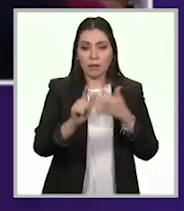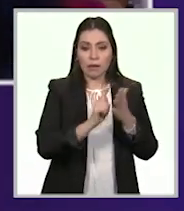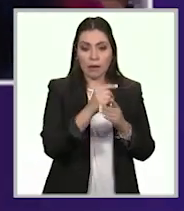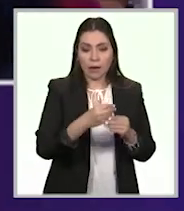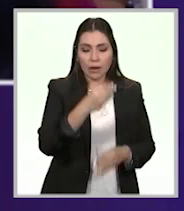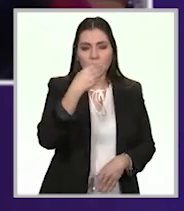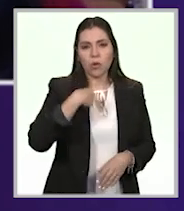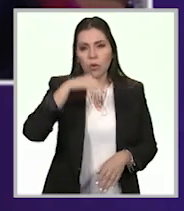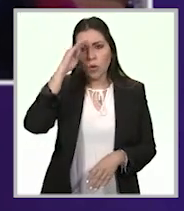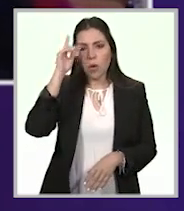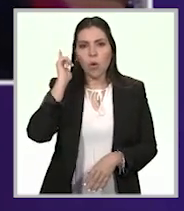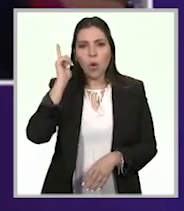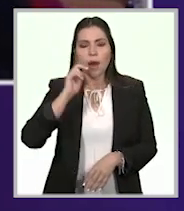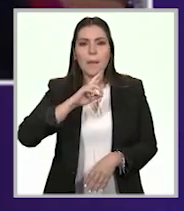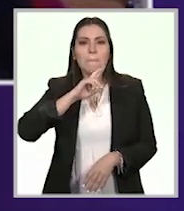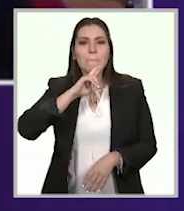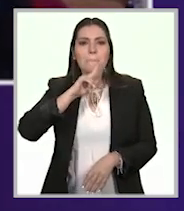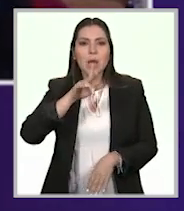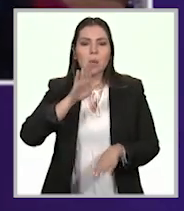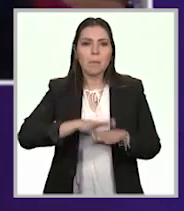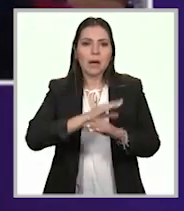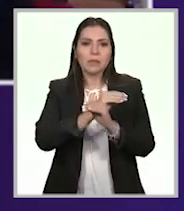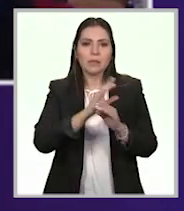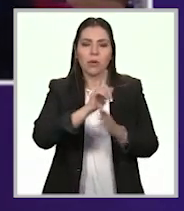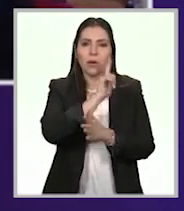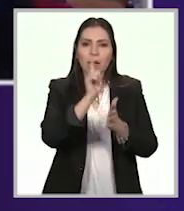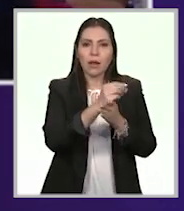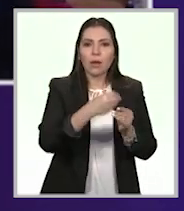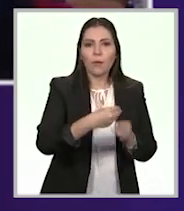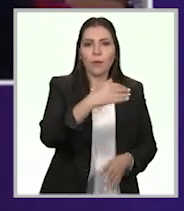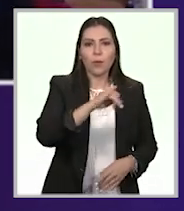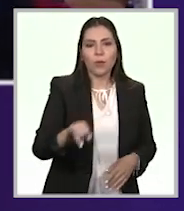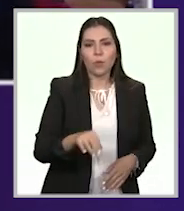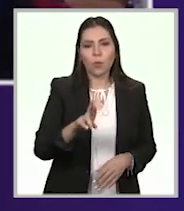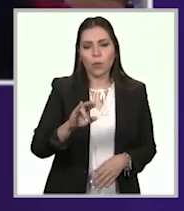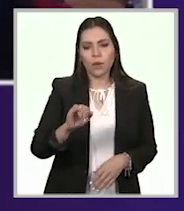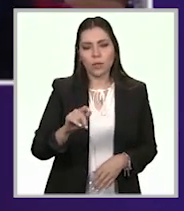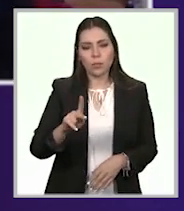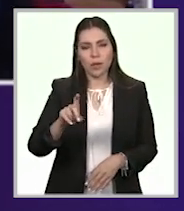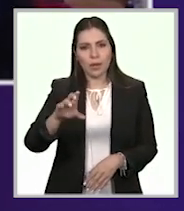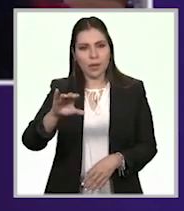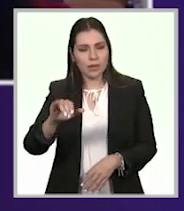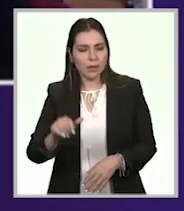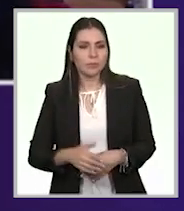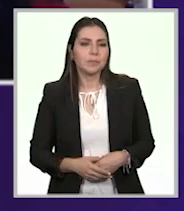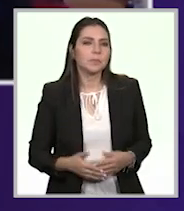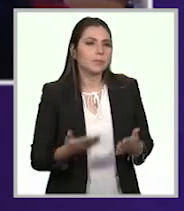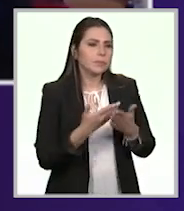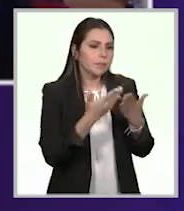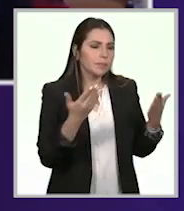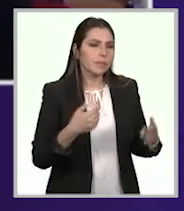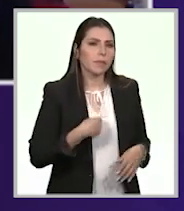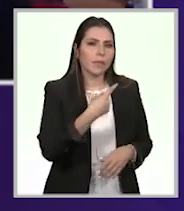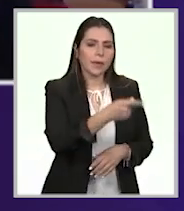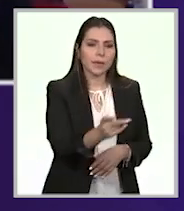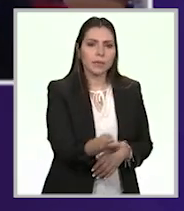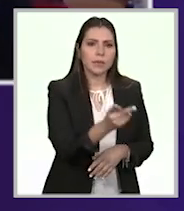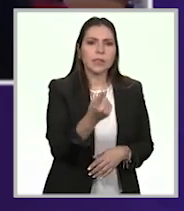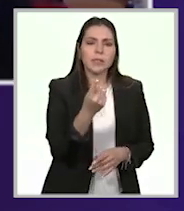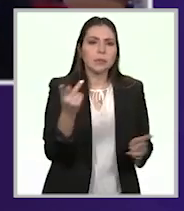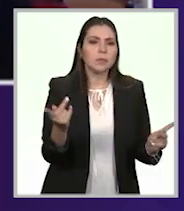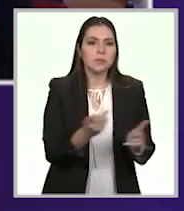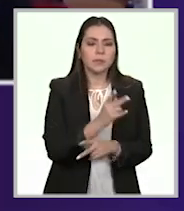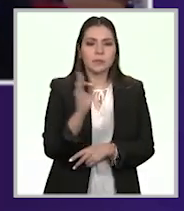mejores jurisprudencias. Por supuesto. Ana María, permíteme ponerme un poco suspicaz y preguntarte qué sucedería, por ejemplo, si uno de